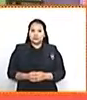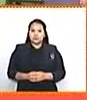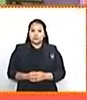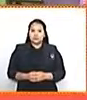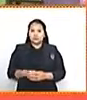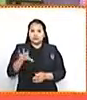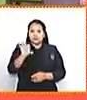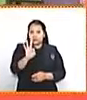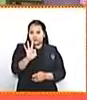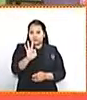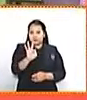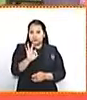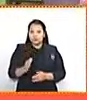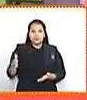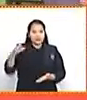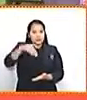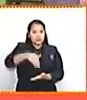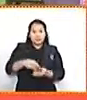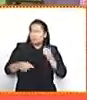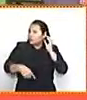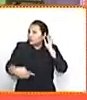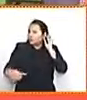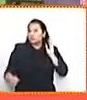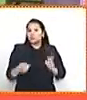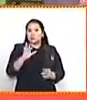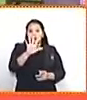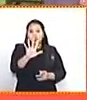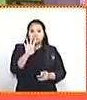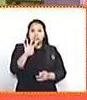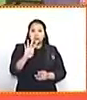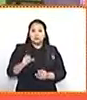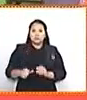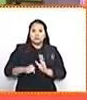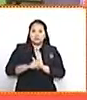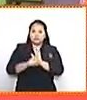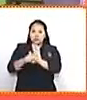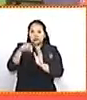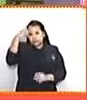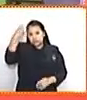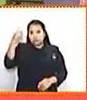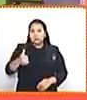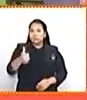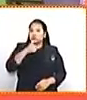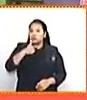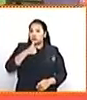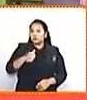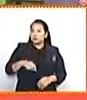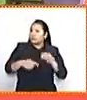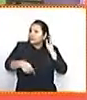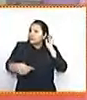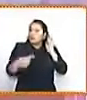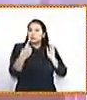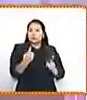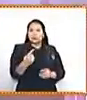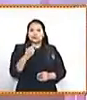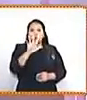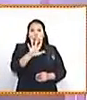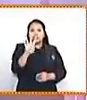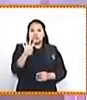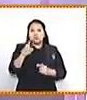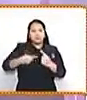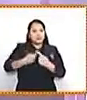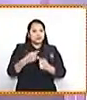el 9, reitero, número ganador para la diaria 54 con su símbolo de sueños licor. Y para más uno es el 54 más